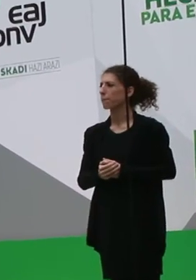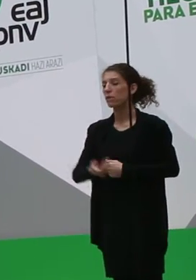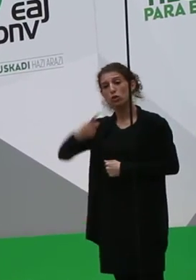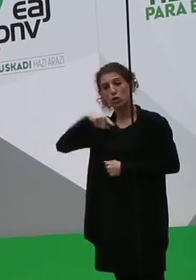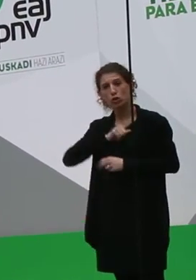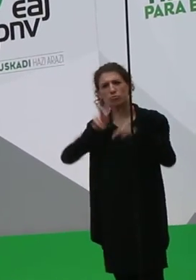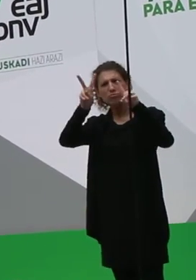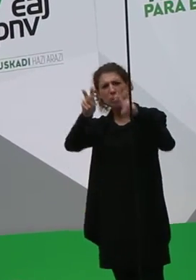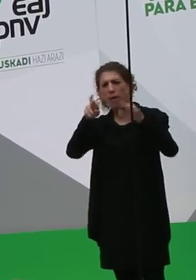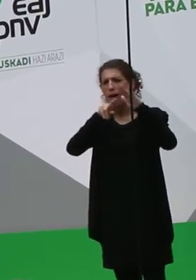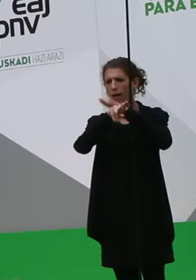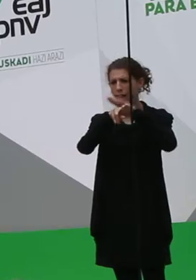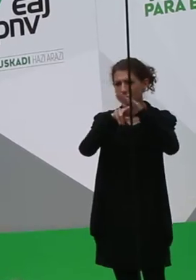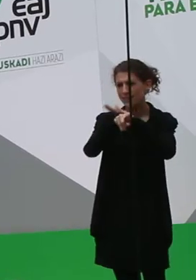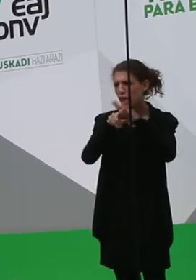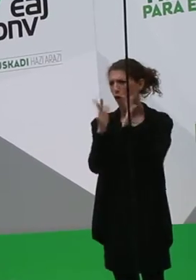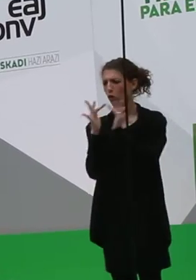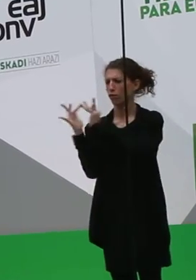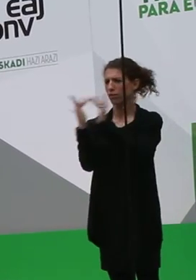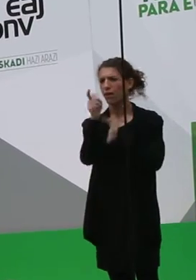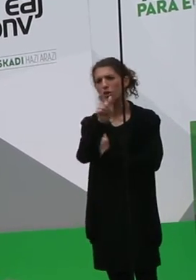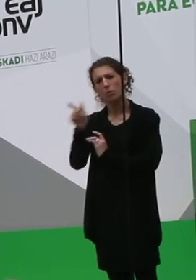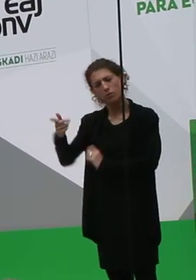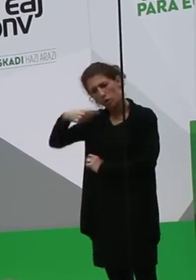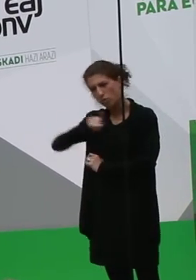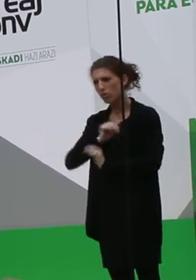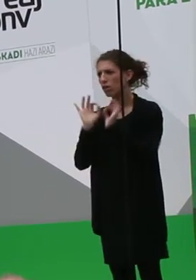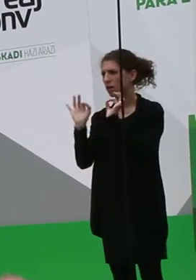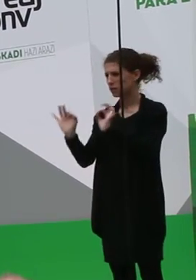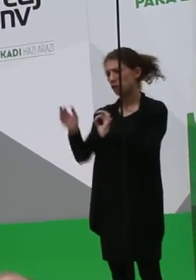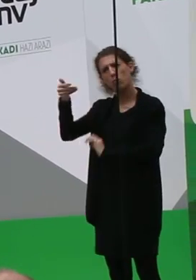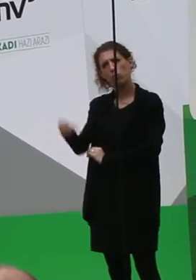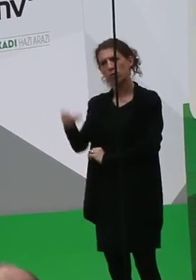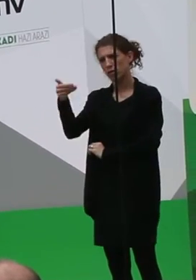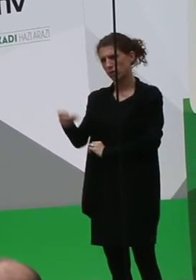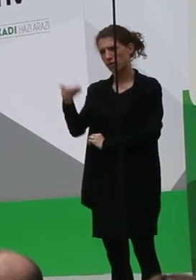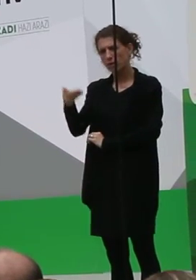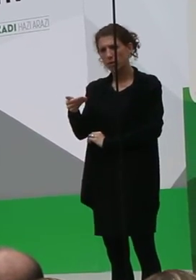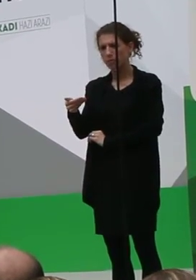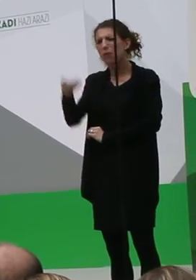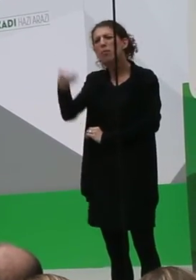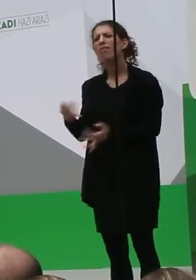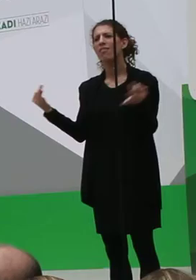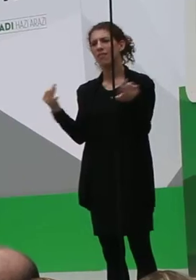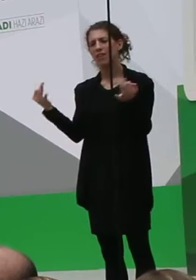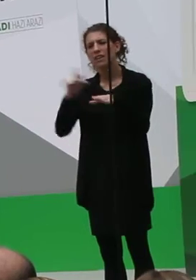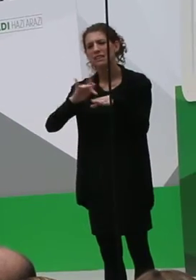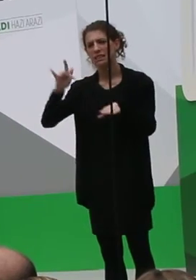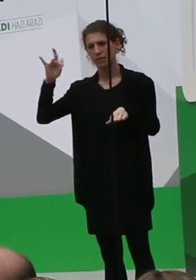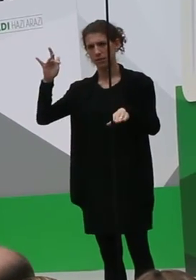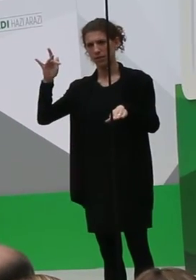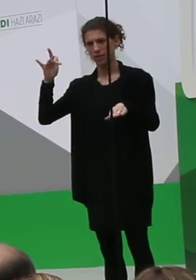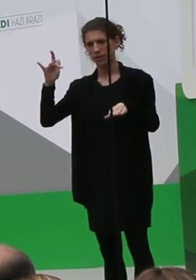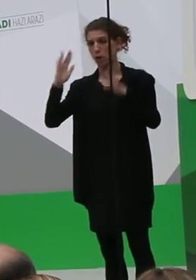en la gestión y la cercanía a las personas. Rigor y sensibilidad. Gestionar